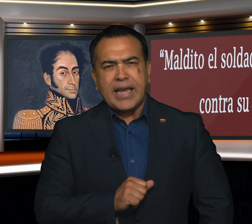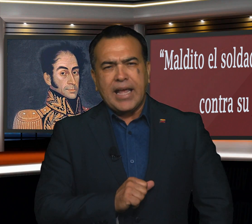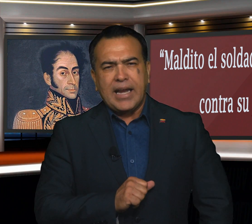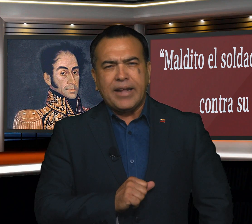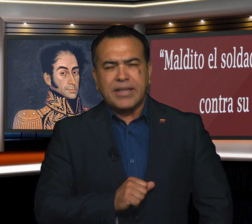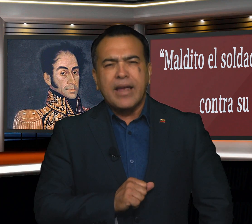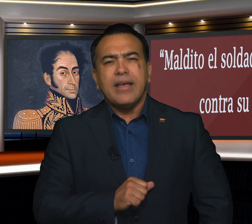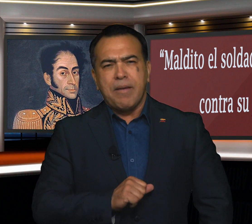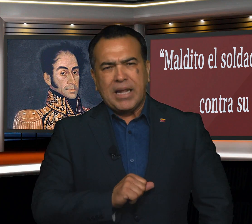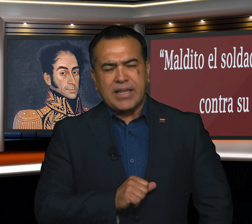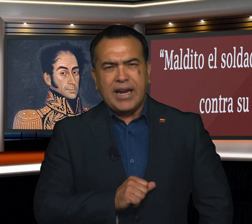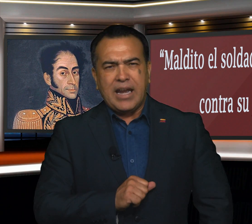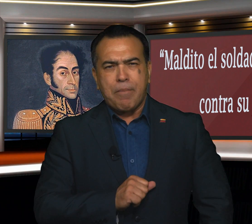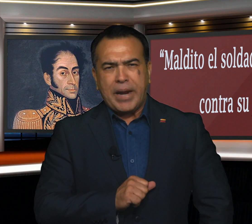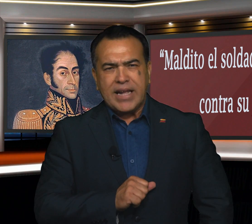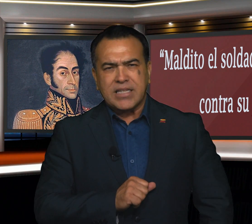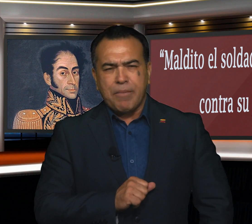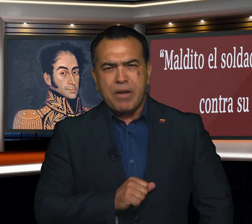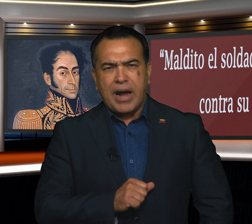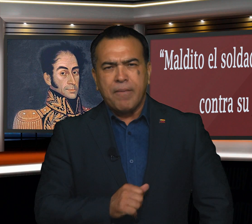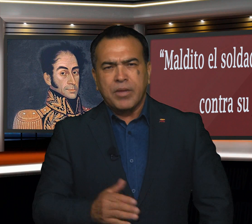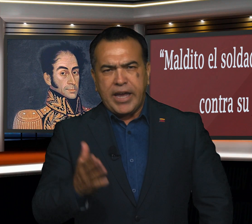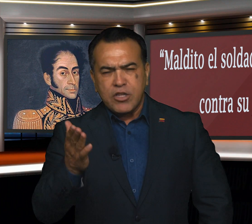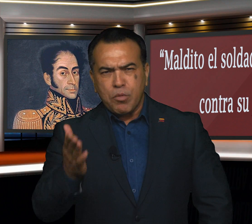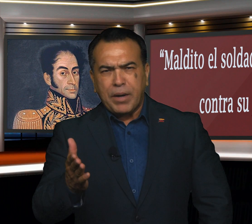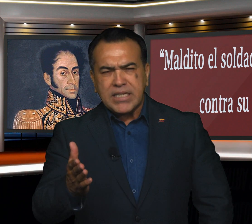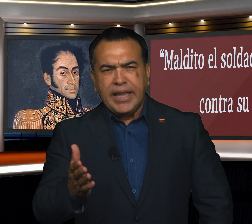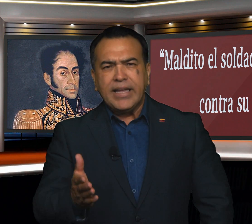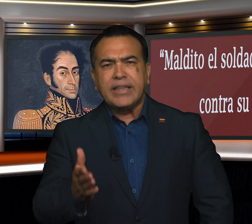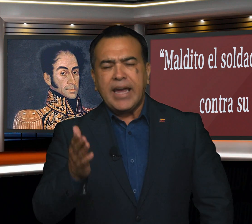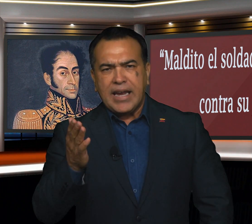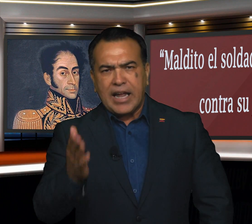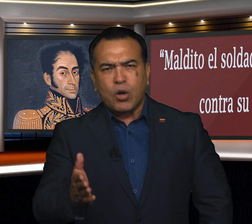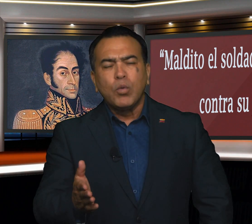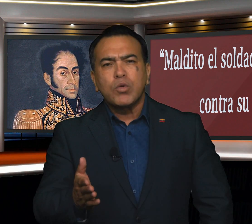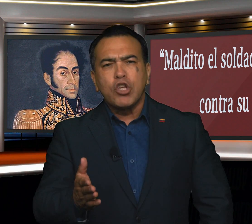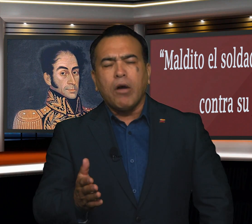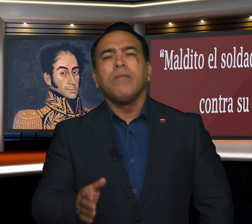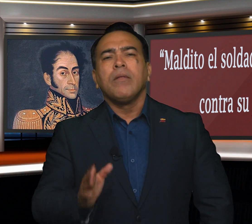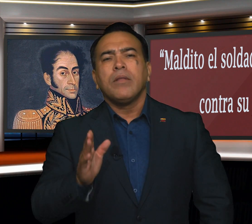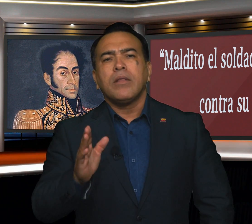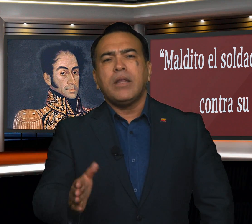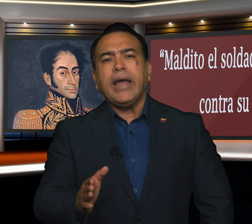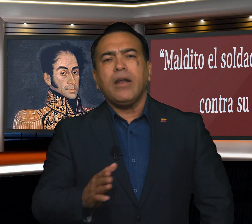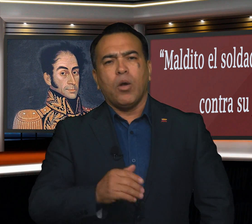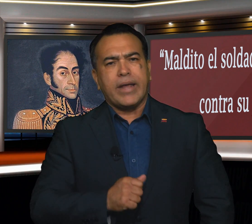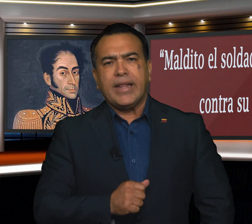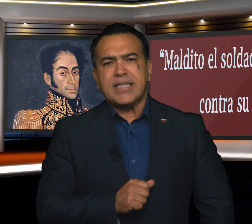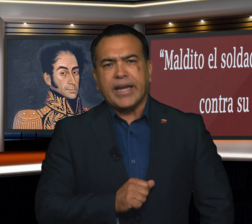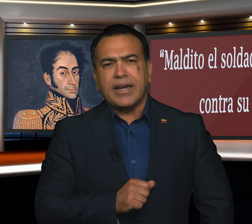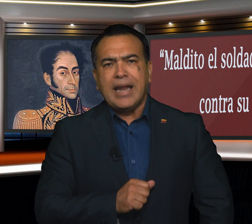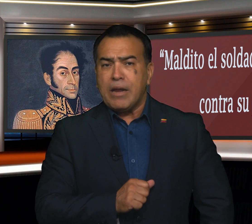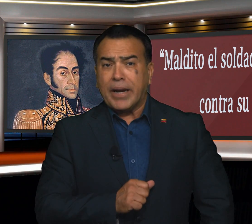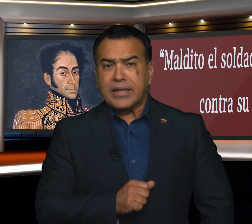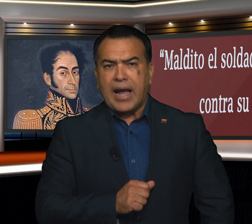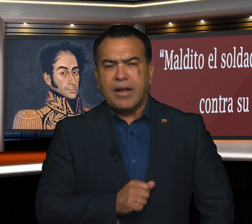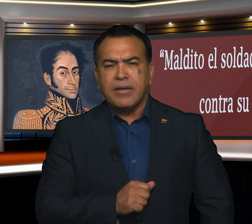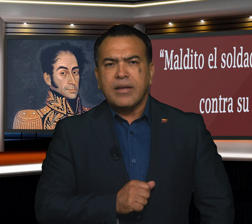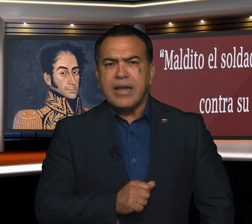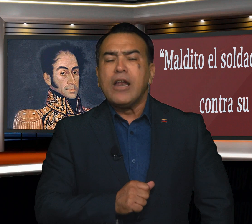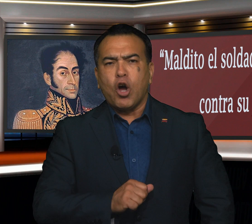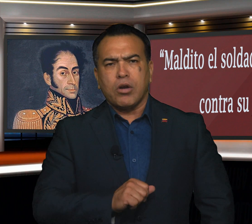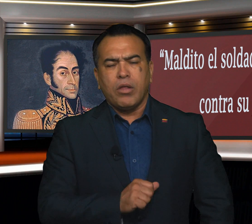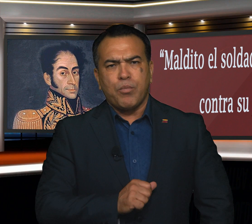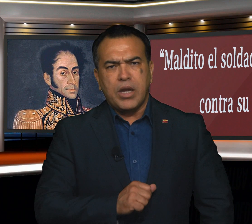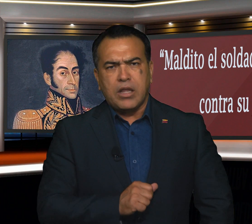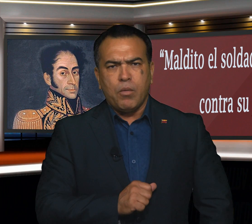para seguir adelante y mantener la esperanza viva en su presidente, en la conducción de lo que ha de ser la libertad